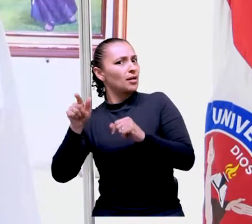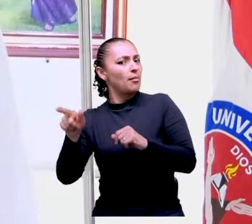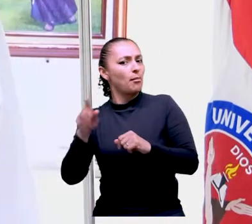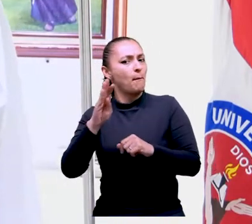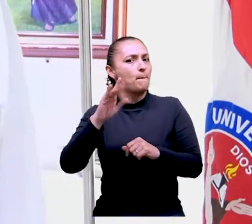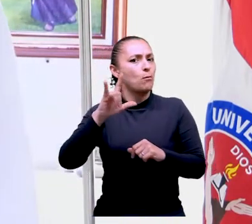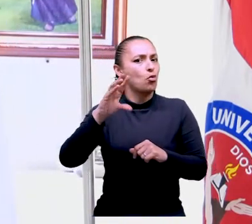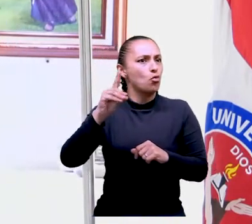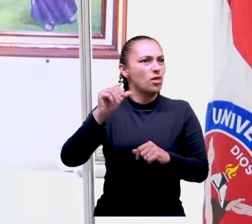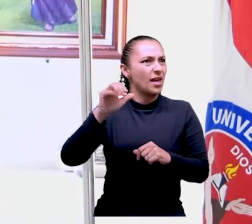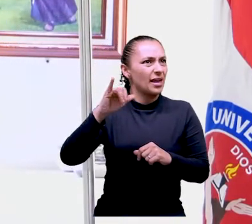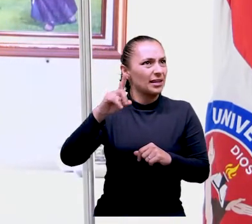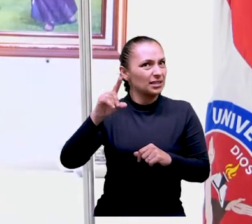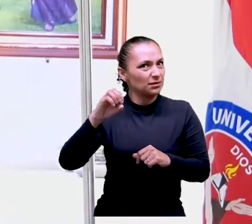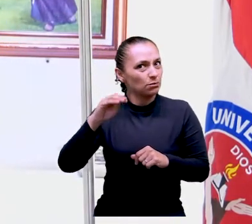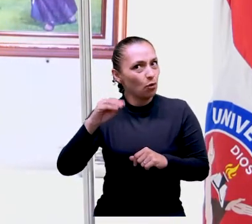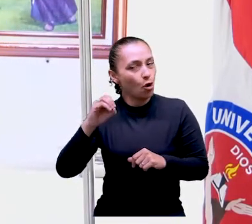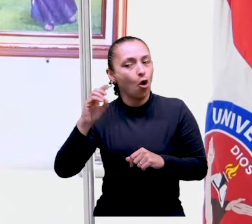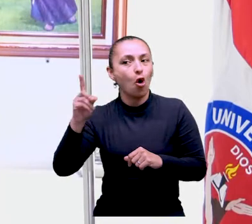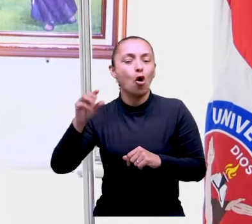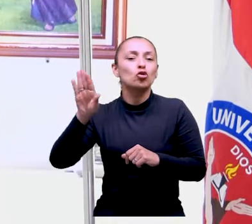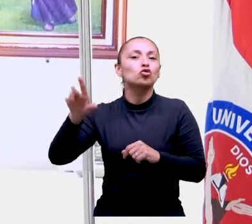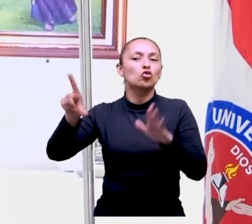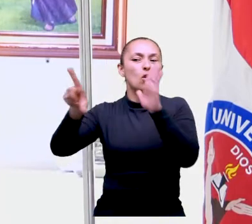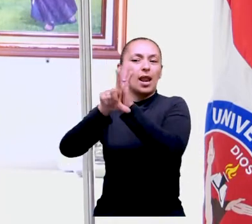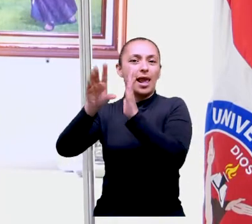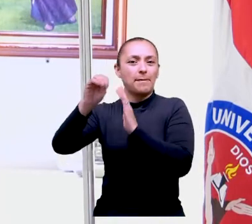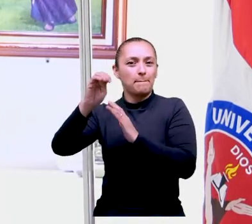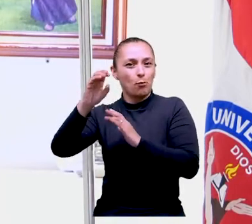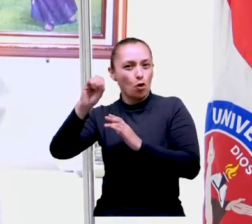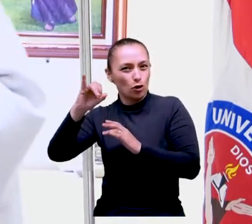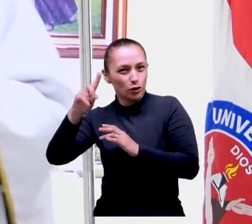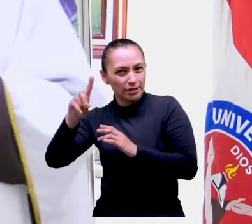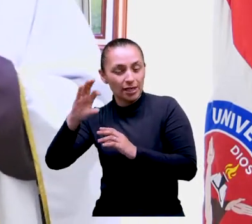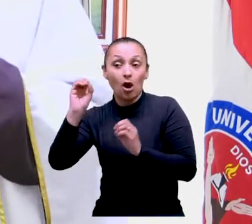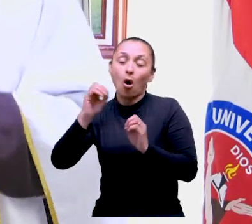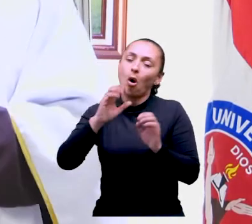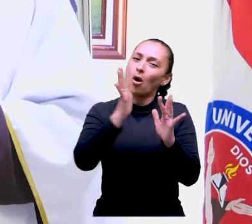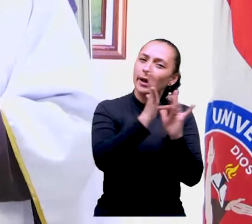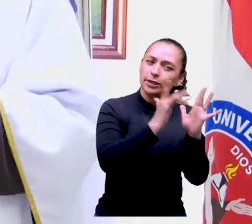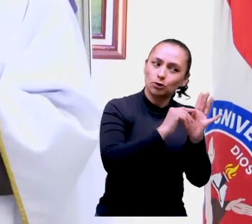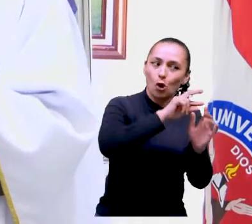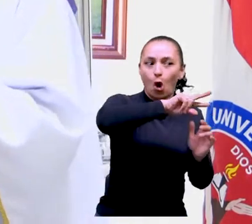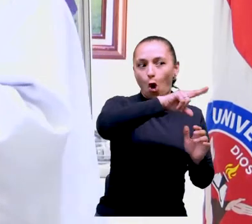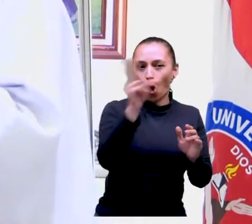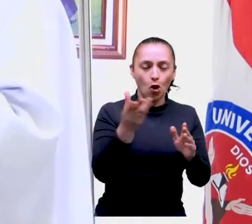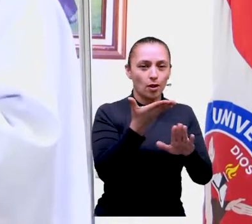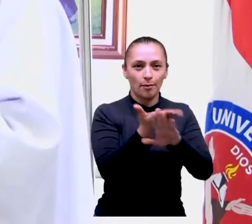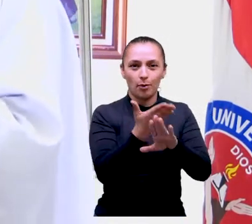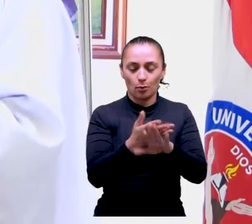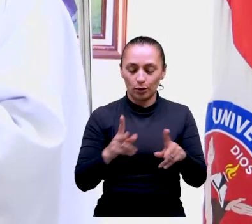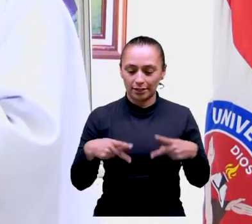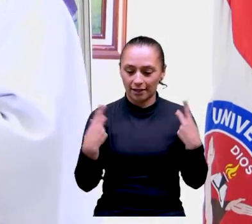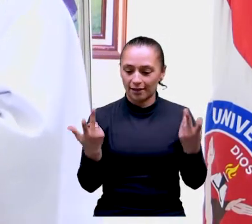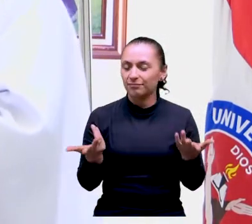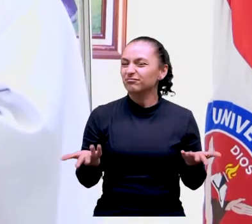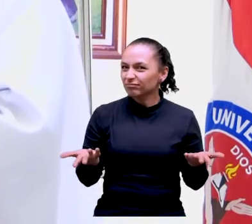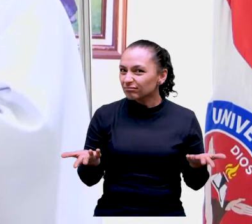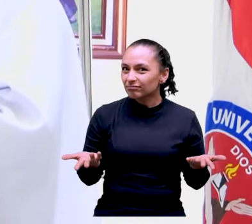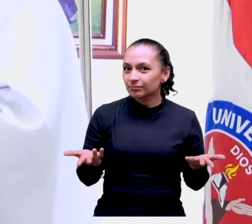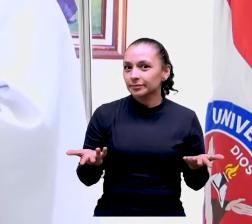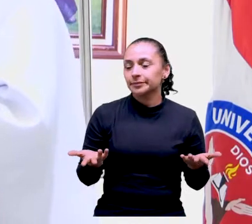será que debemos seguir pegado al judaísmo a la ley de moisés o será que jesús nos hace una propuesta de